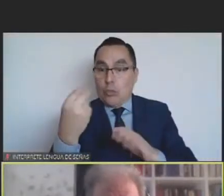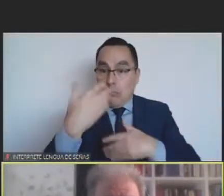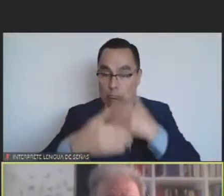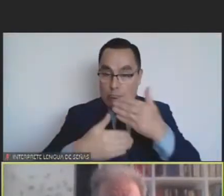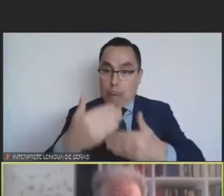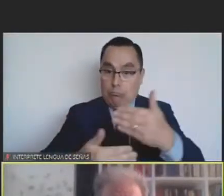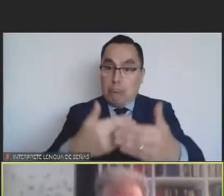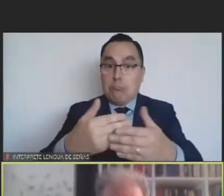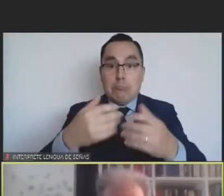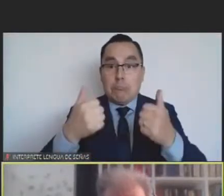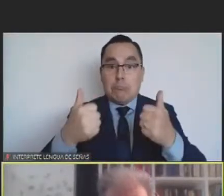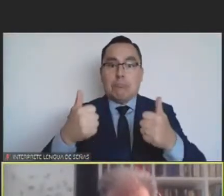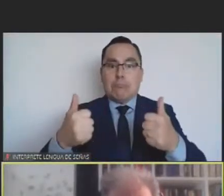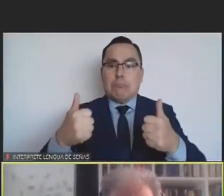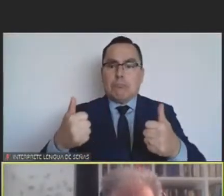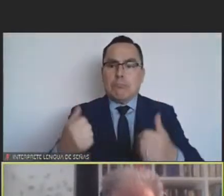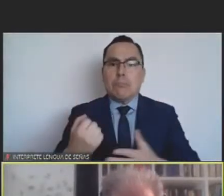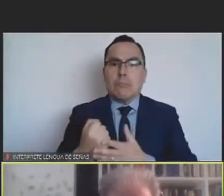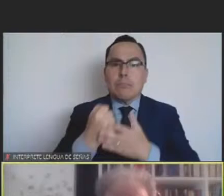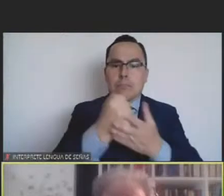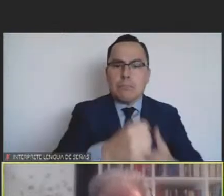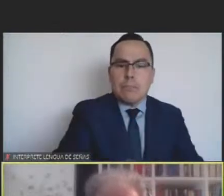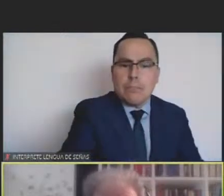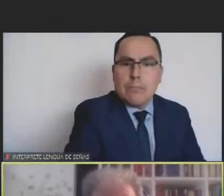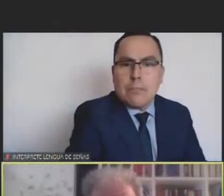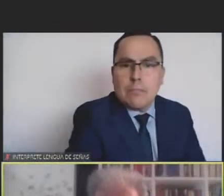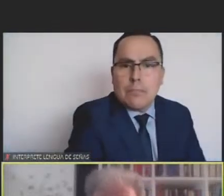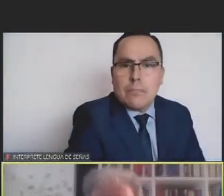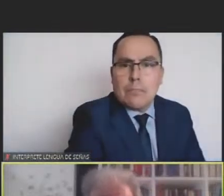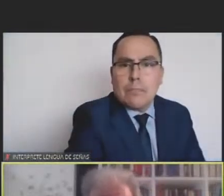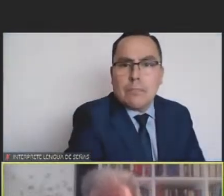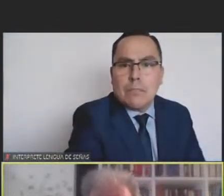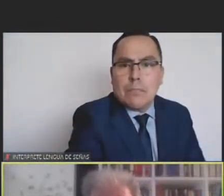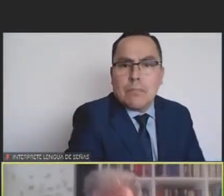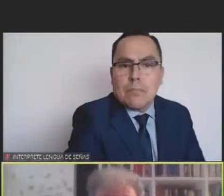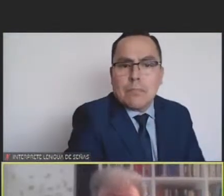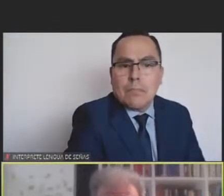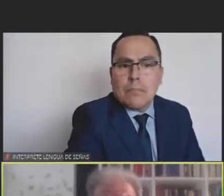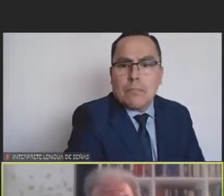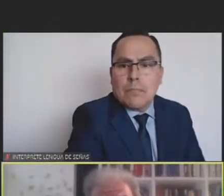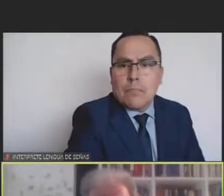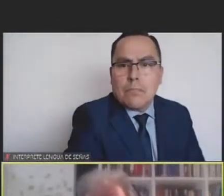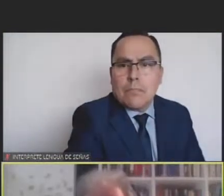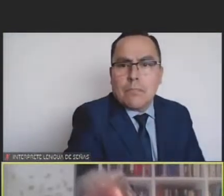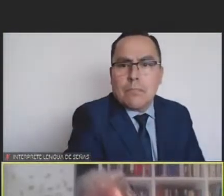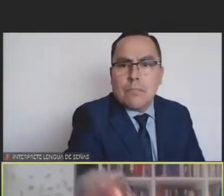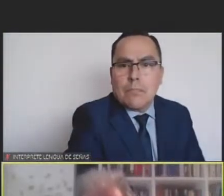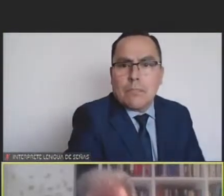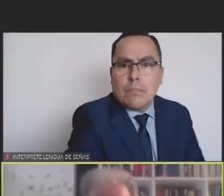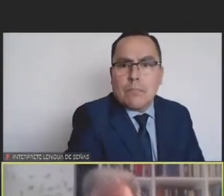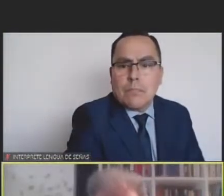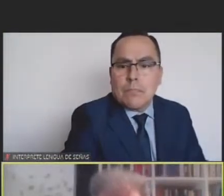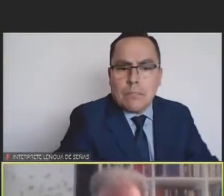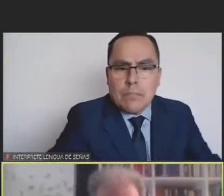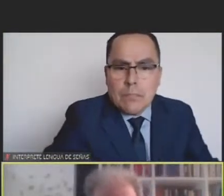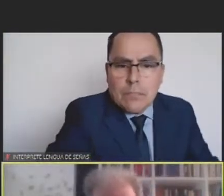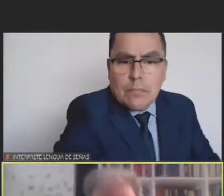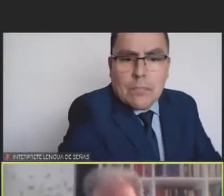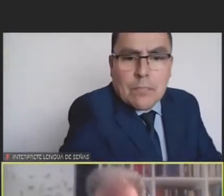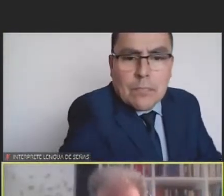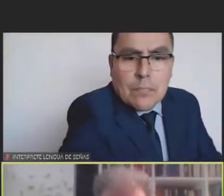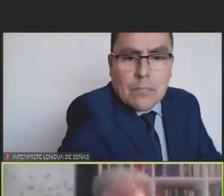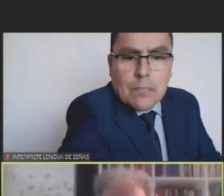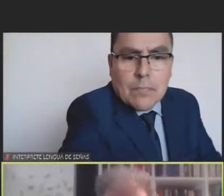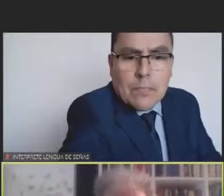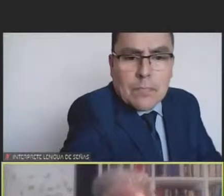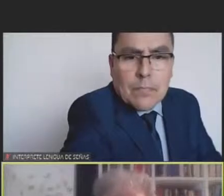nada mejor que partir con la legislación para después irla mejorando. Pero faltan cosas importantes, como lo demuestra este ejemplo, que es